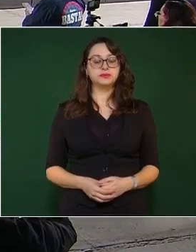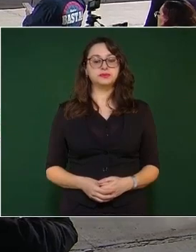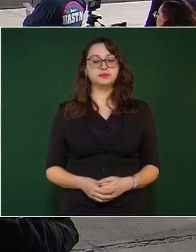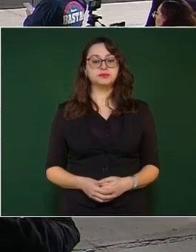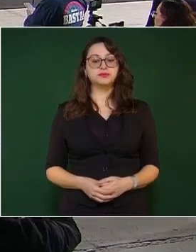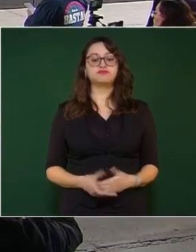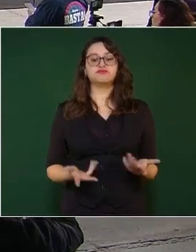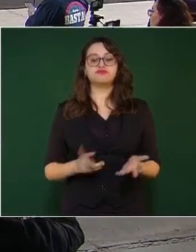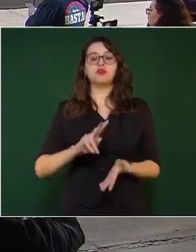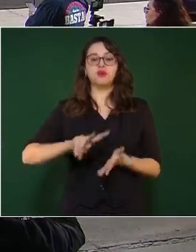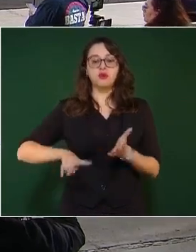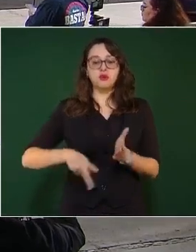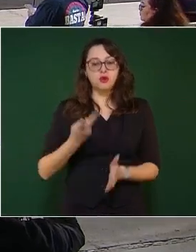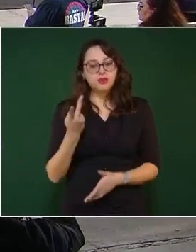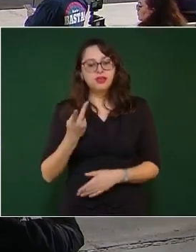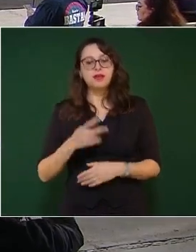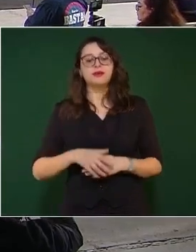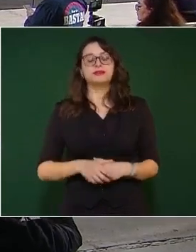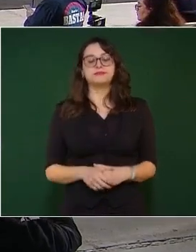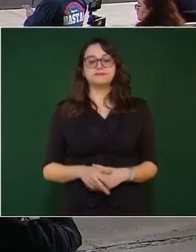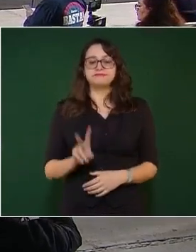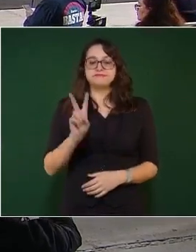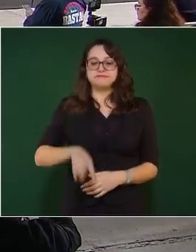Pues otra vez muy agradecidos. Miren,